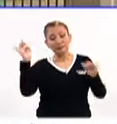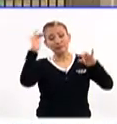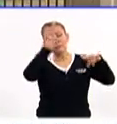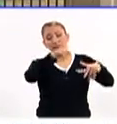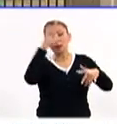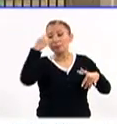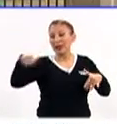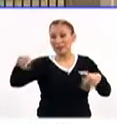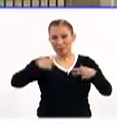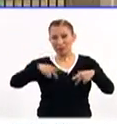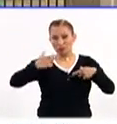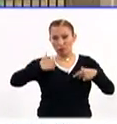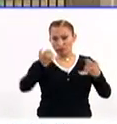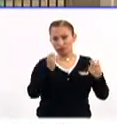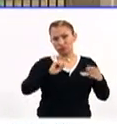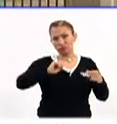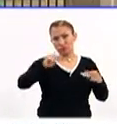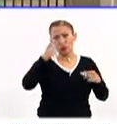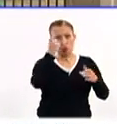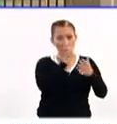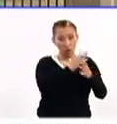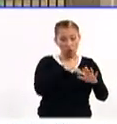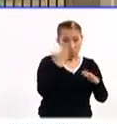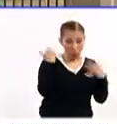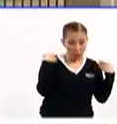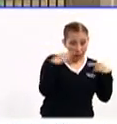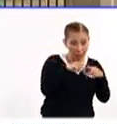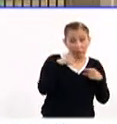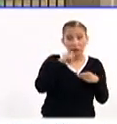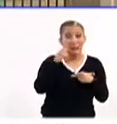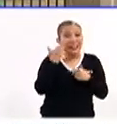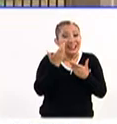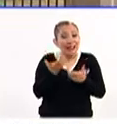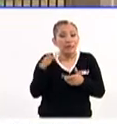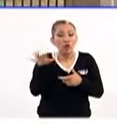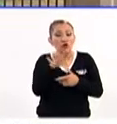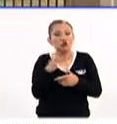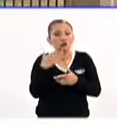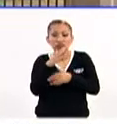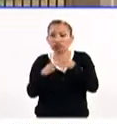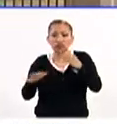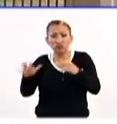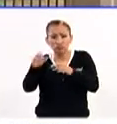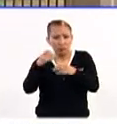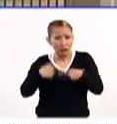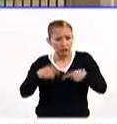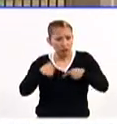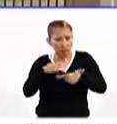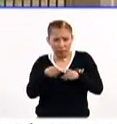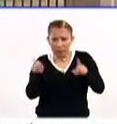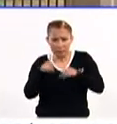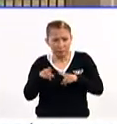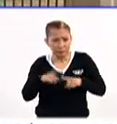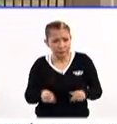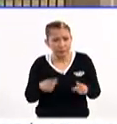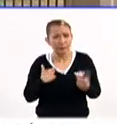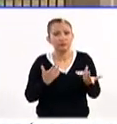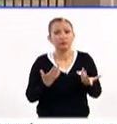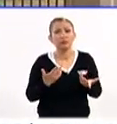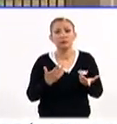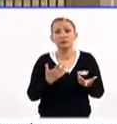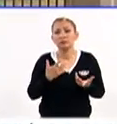para que personalidades, no solamente del mundo académico, nuestra intención es llegar al mundo social, llegar